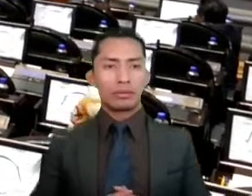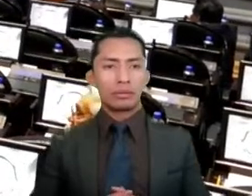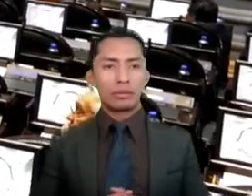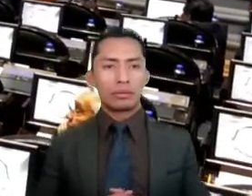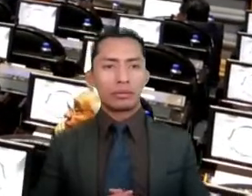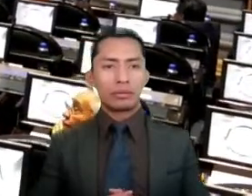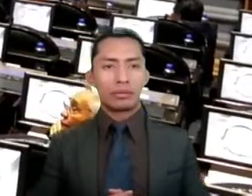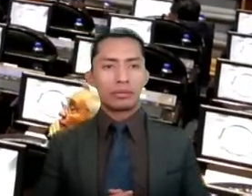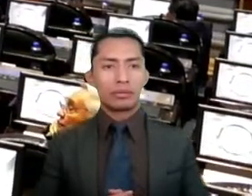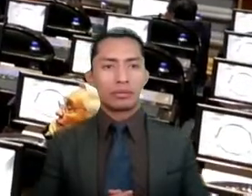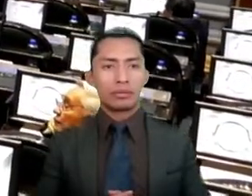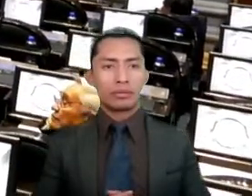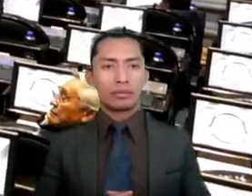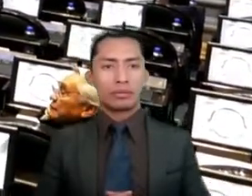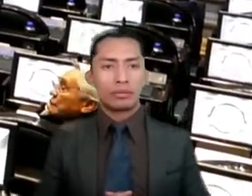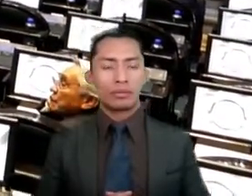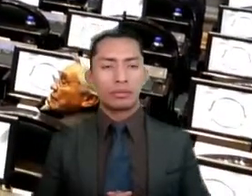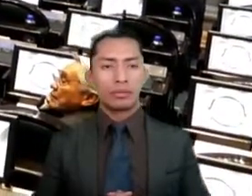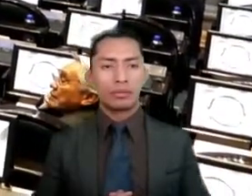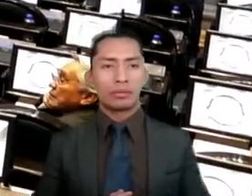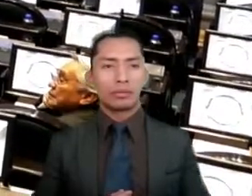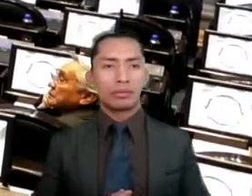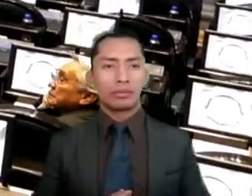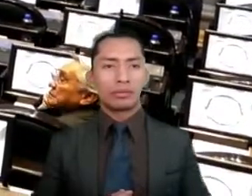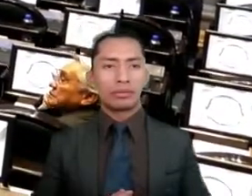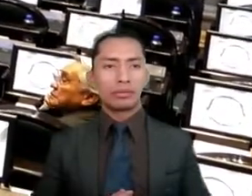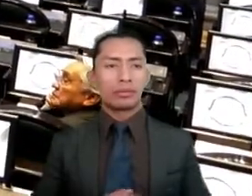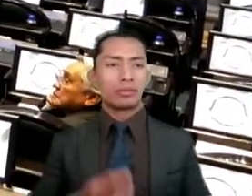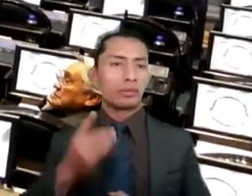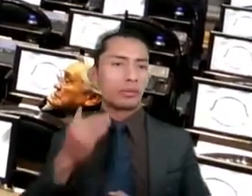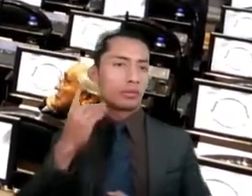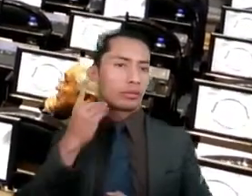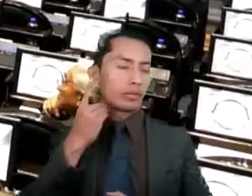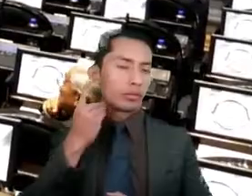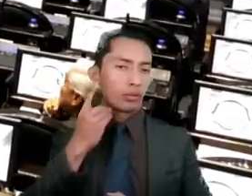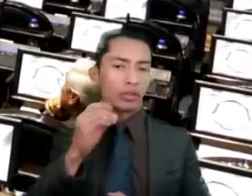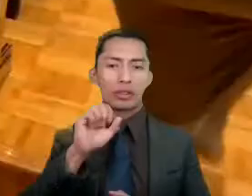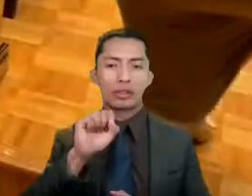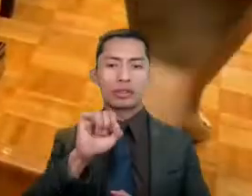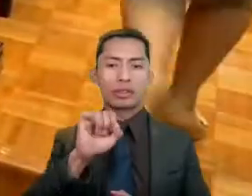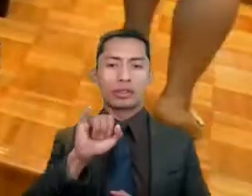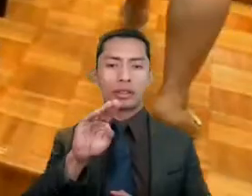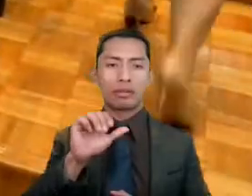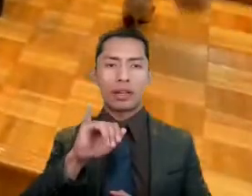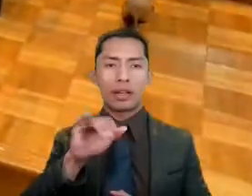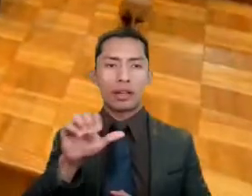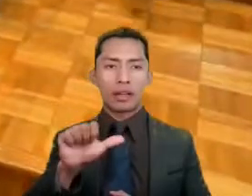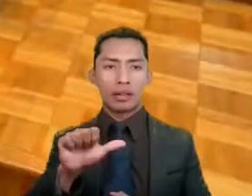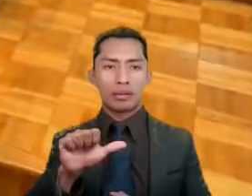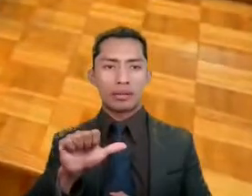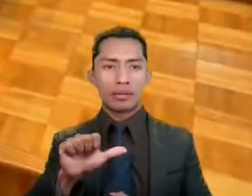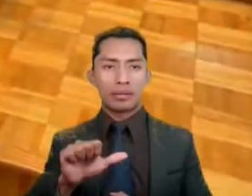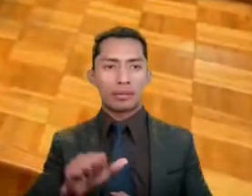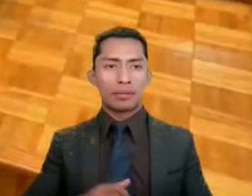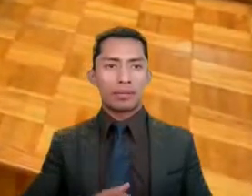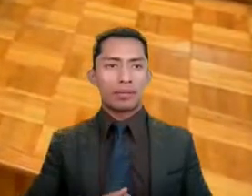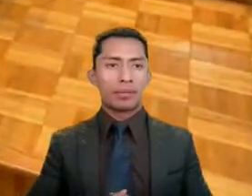Puro pinche protagonismo, nada más. Diputado Cibaja, por favor, atiendan el comentario del diputado Cibaja.